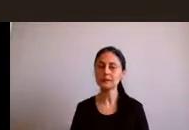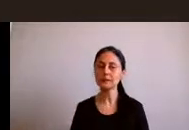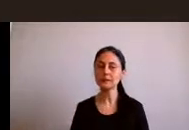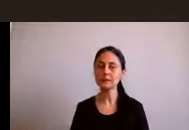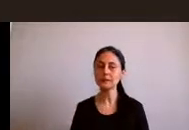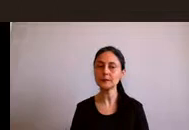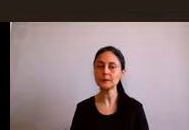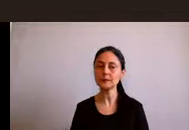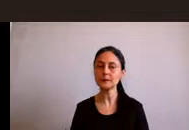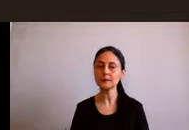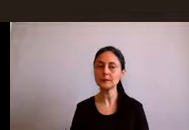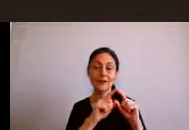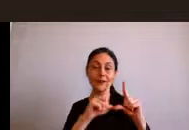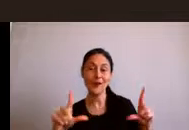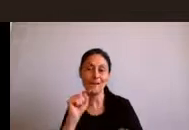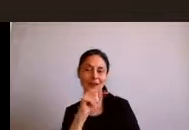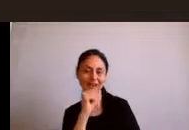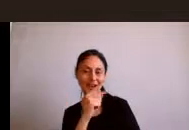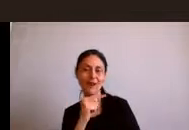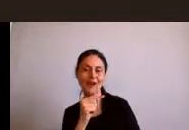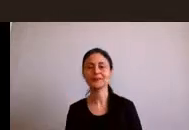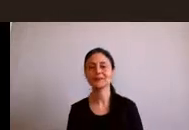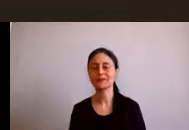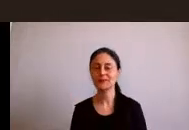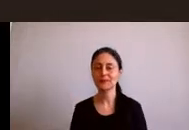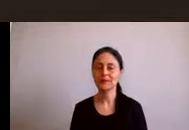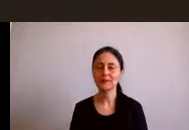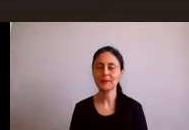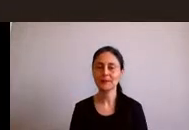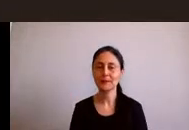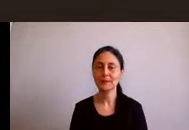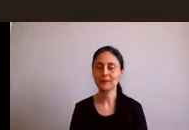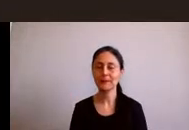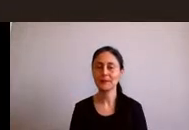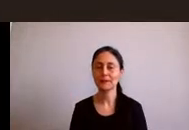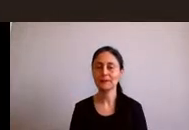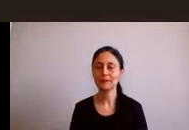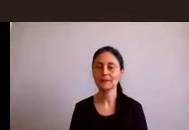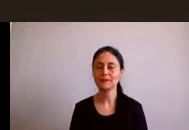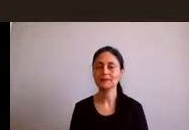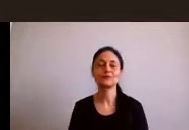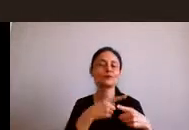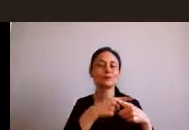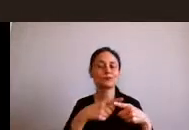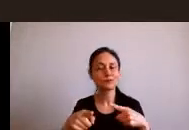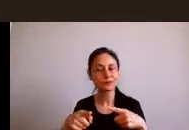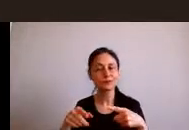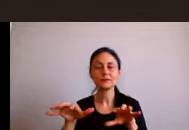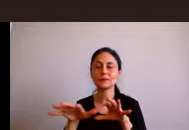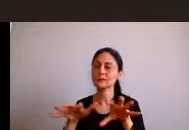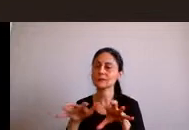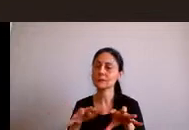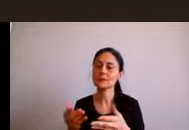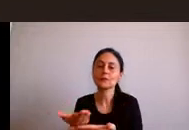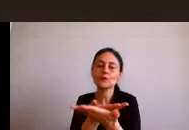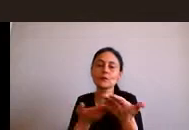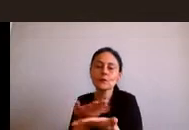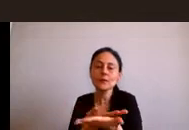estaba la imagen completa, ¿ya? ¿Qué es lo que otra cosa que quisiera compartir en relación al contexto de los pacientes